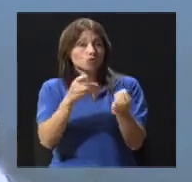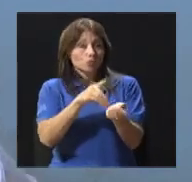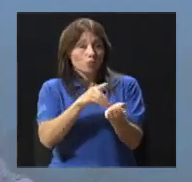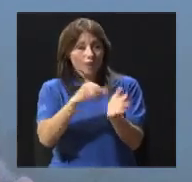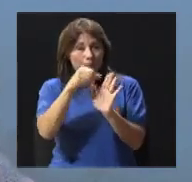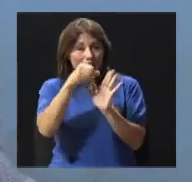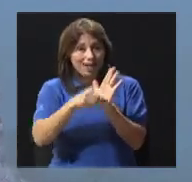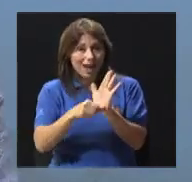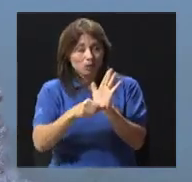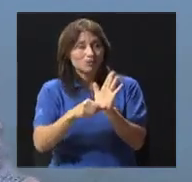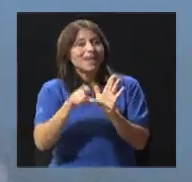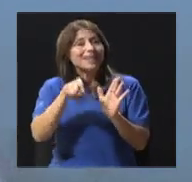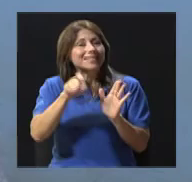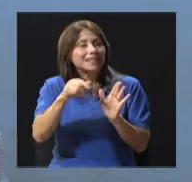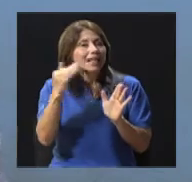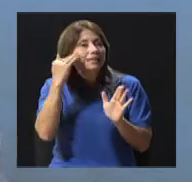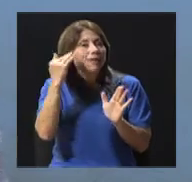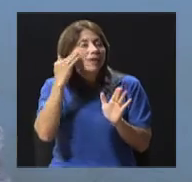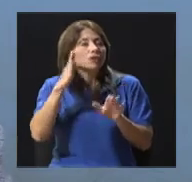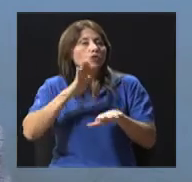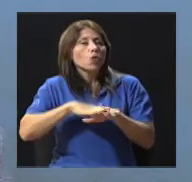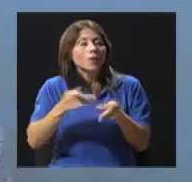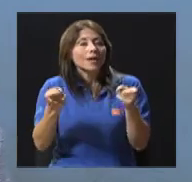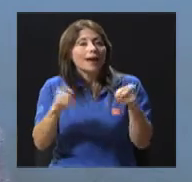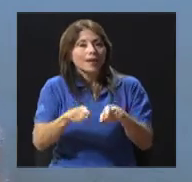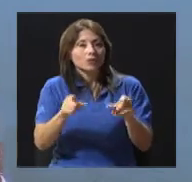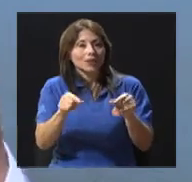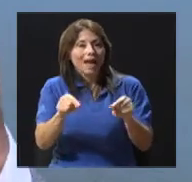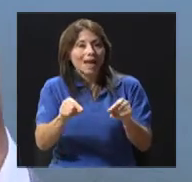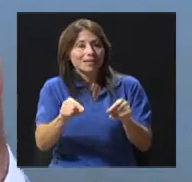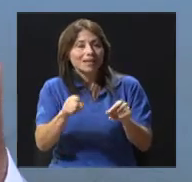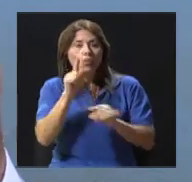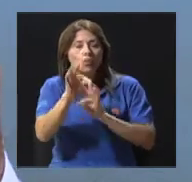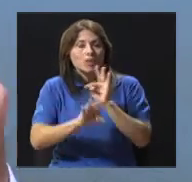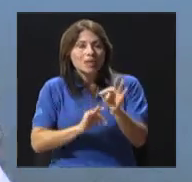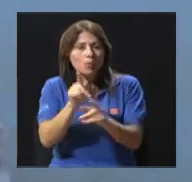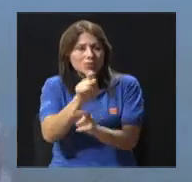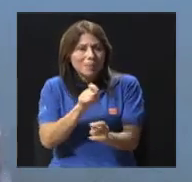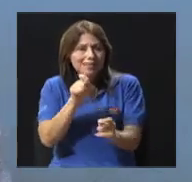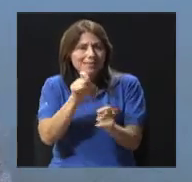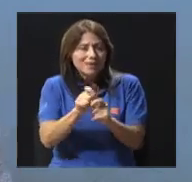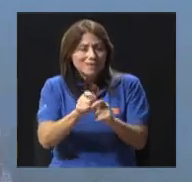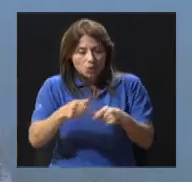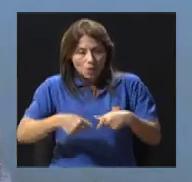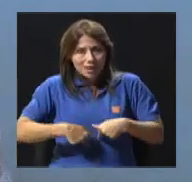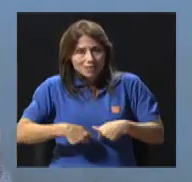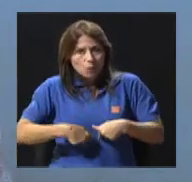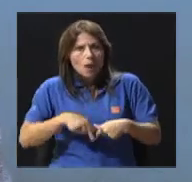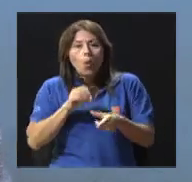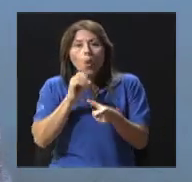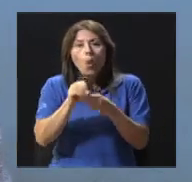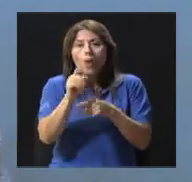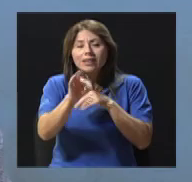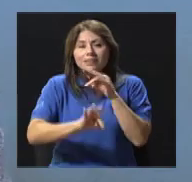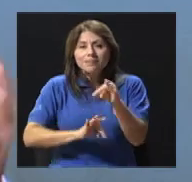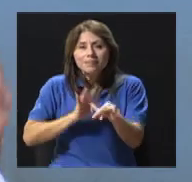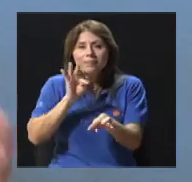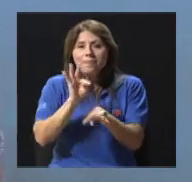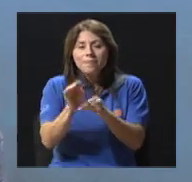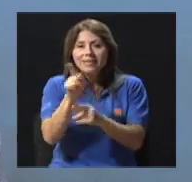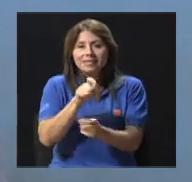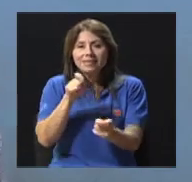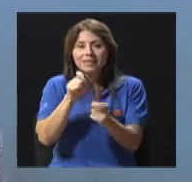estómago, sino una ubicación específica dentro del estómago, o les interesa un tipo específico de célula que ha sido afectada para estudiar un